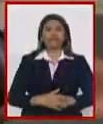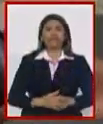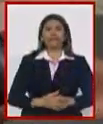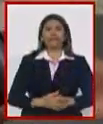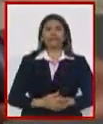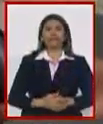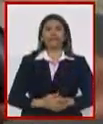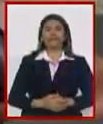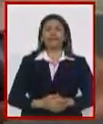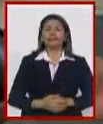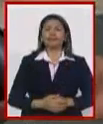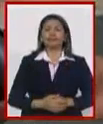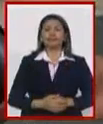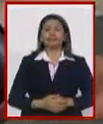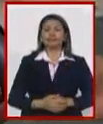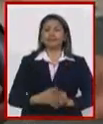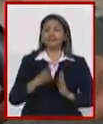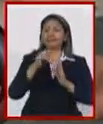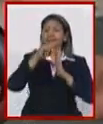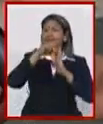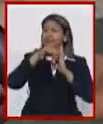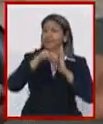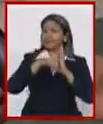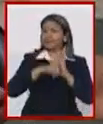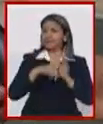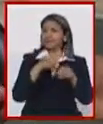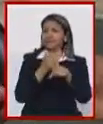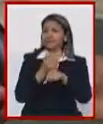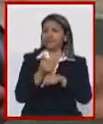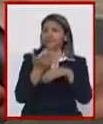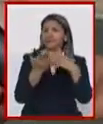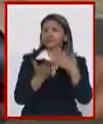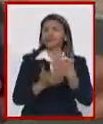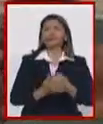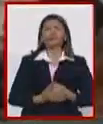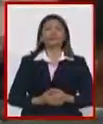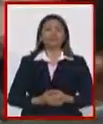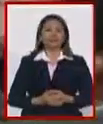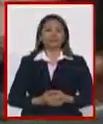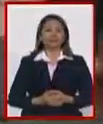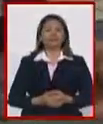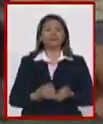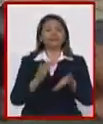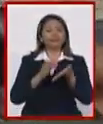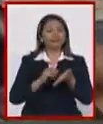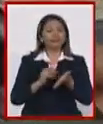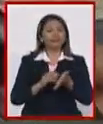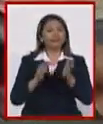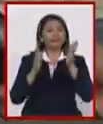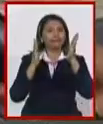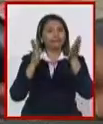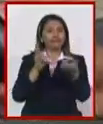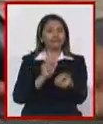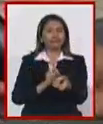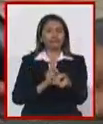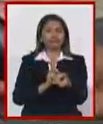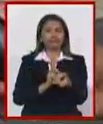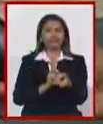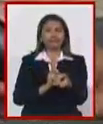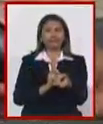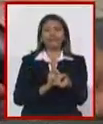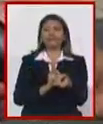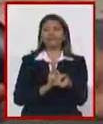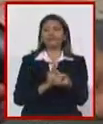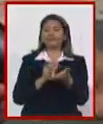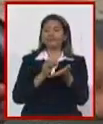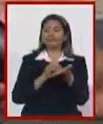donde a profundidad, más que culpa, existe un dolo eventual, una dejadez, ¿no? Una dejadez del médico que